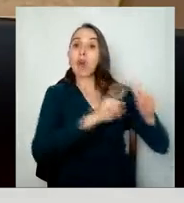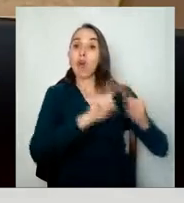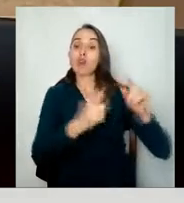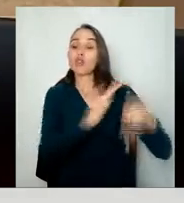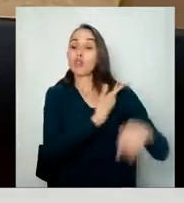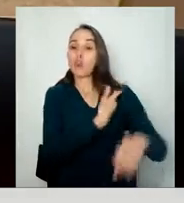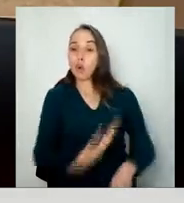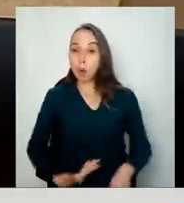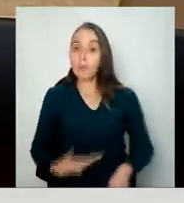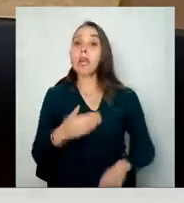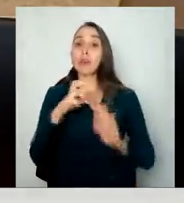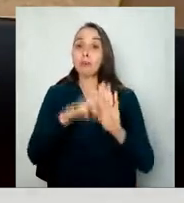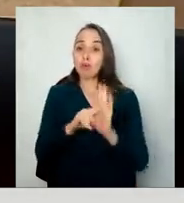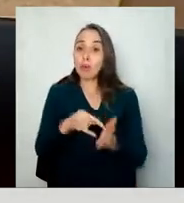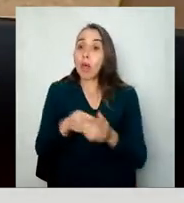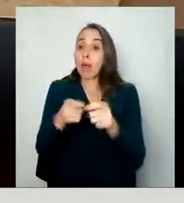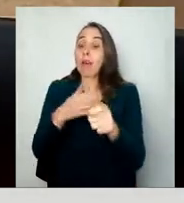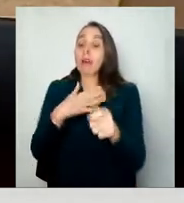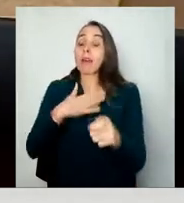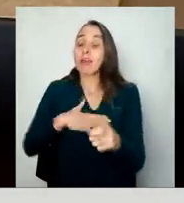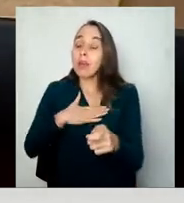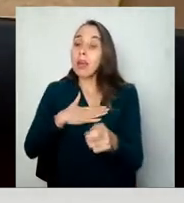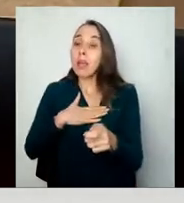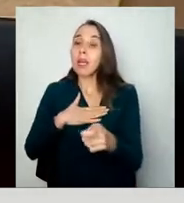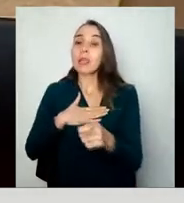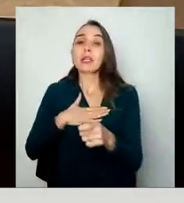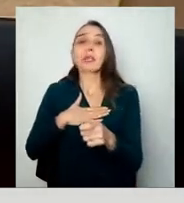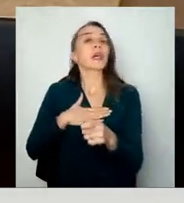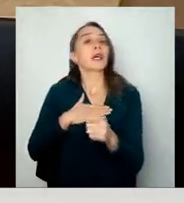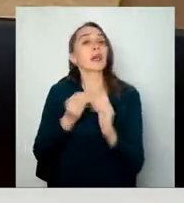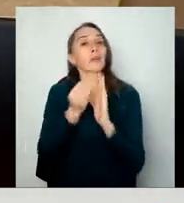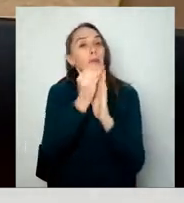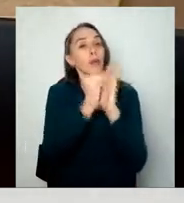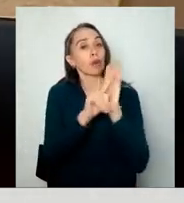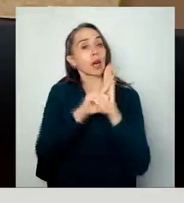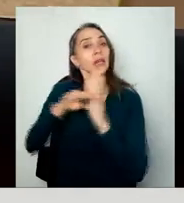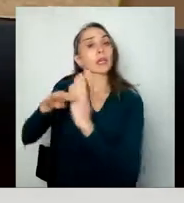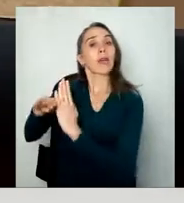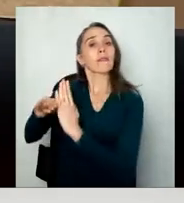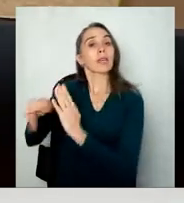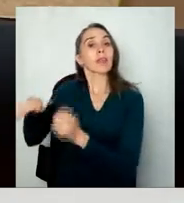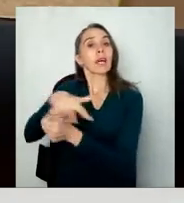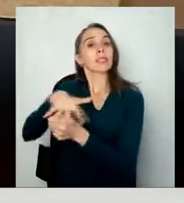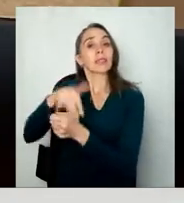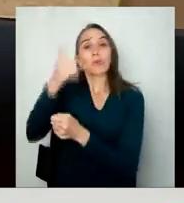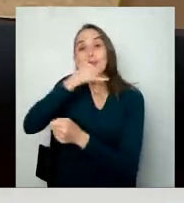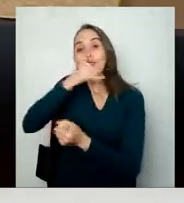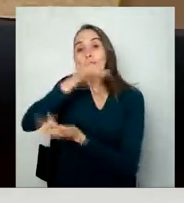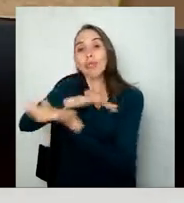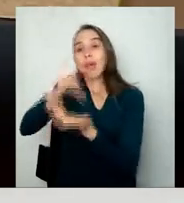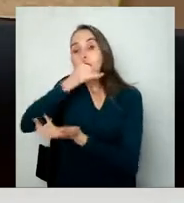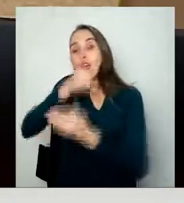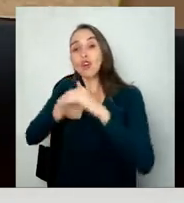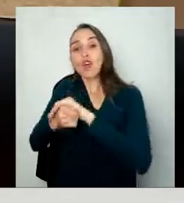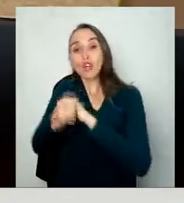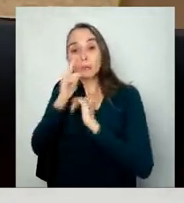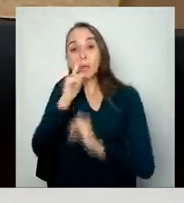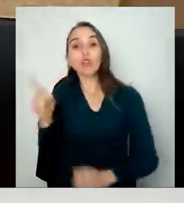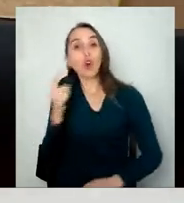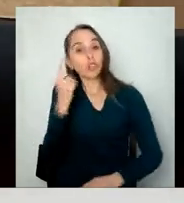hacia evitar ese tipo de situaciones para evitar que vuelvan a ocurrir a evitar la discrecionalidad